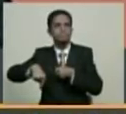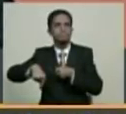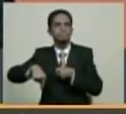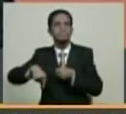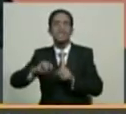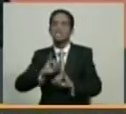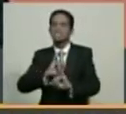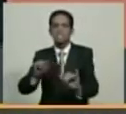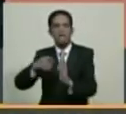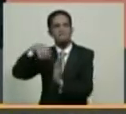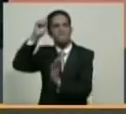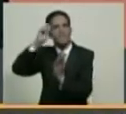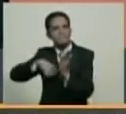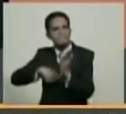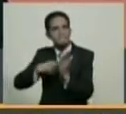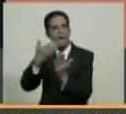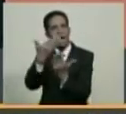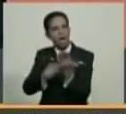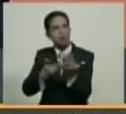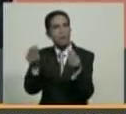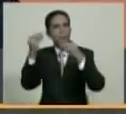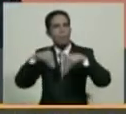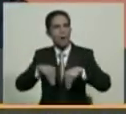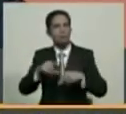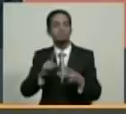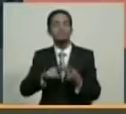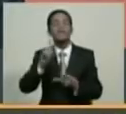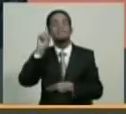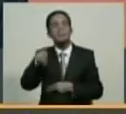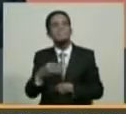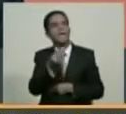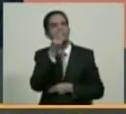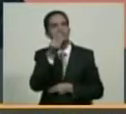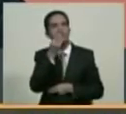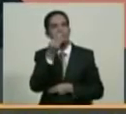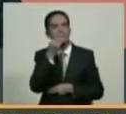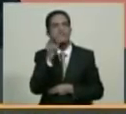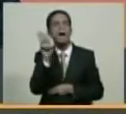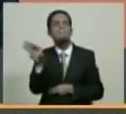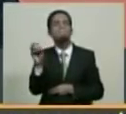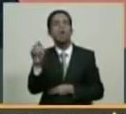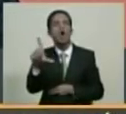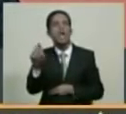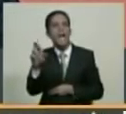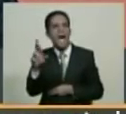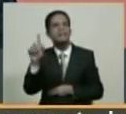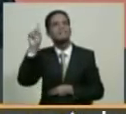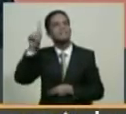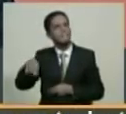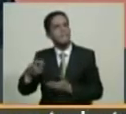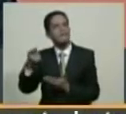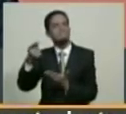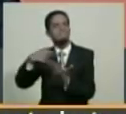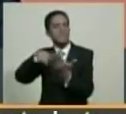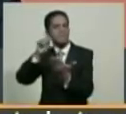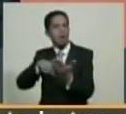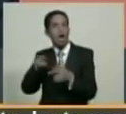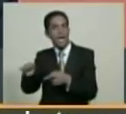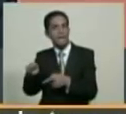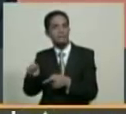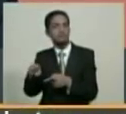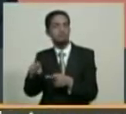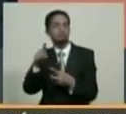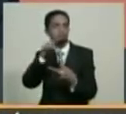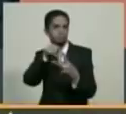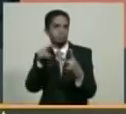han firmado este acuerdo, inclusive Alimentos Polar, debo también significar que firmó, porque ellos producen 2